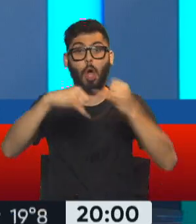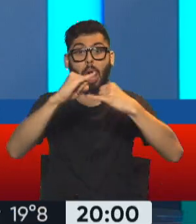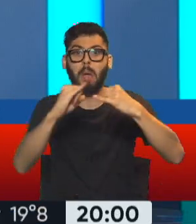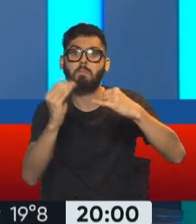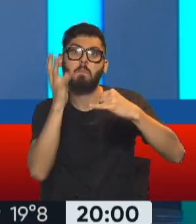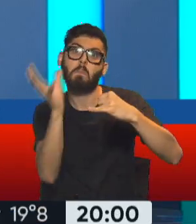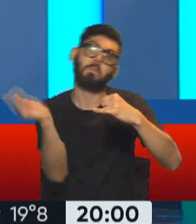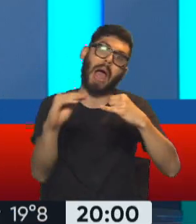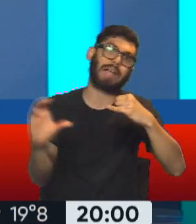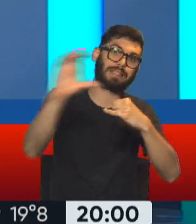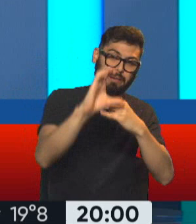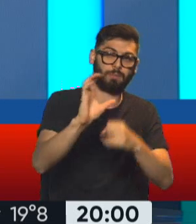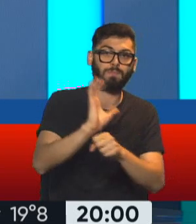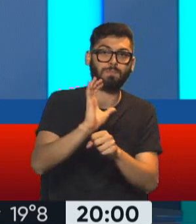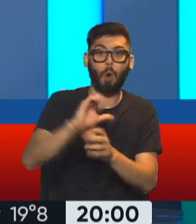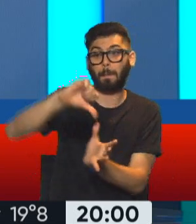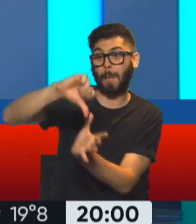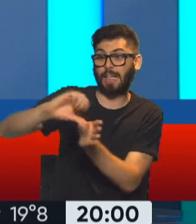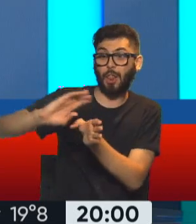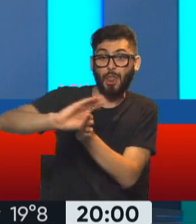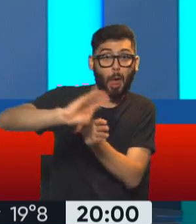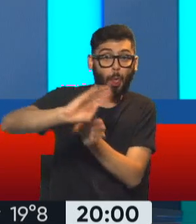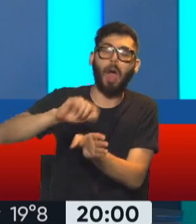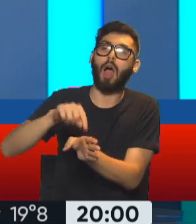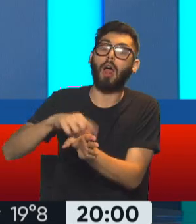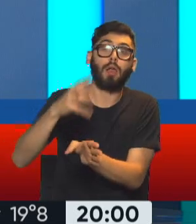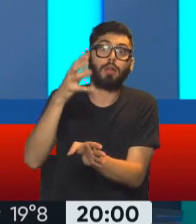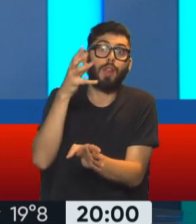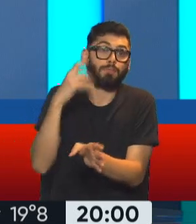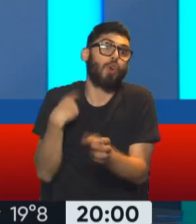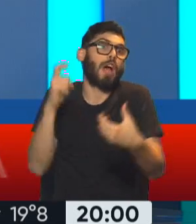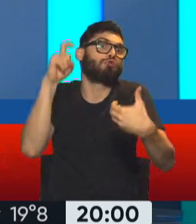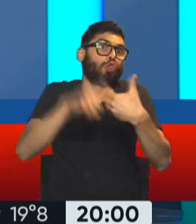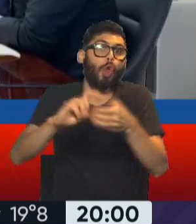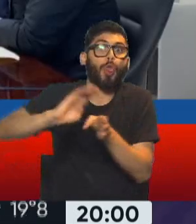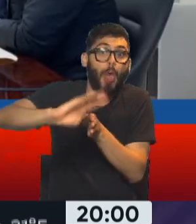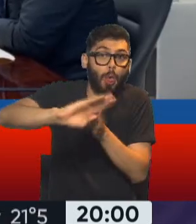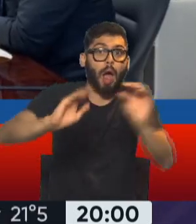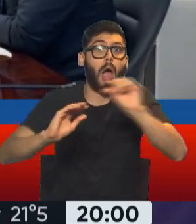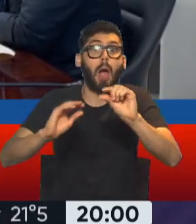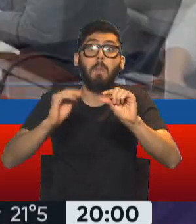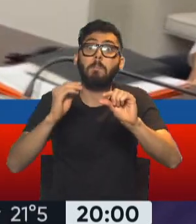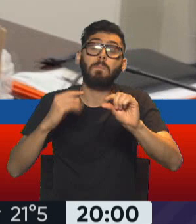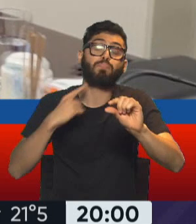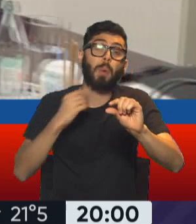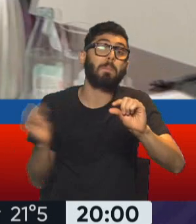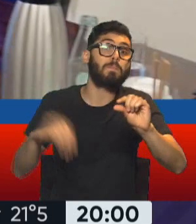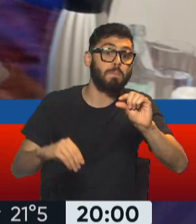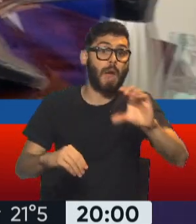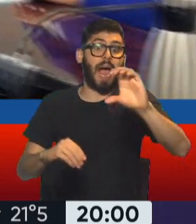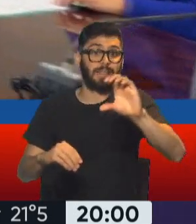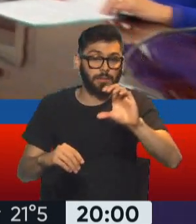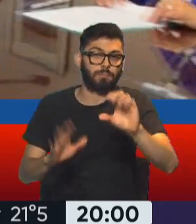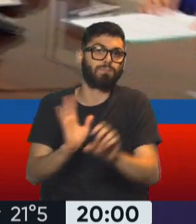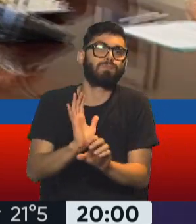sobretasa, el término, aquellos países que se endeudan más allá de la capacidad que tienen como socios del Fondo Monetario. Exacto, cuando pasan el límite de la cuota, digamos, que se